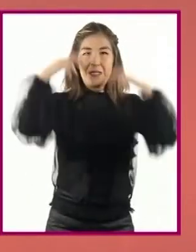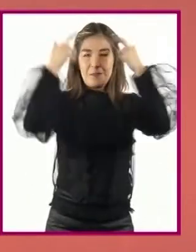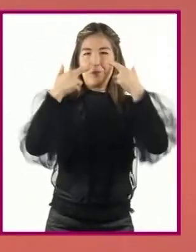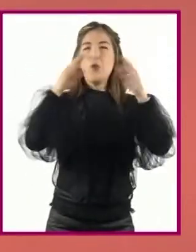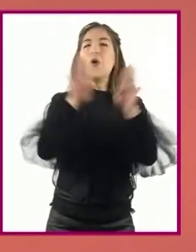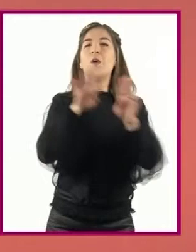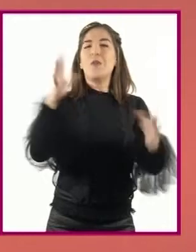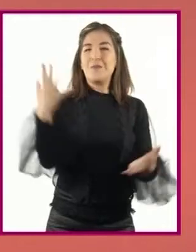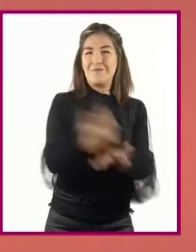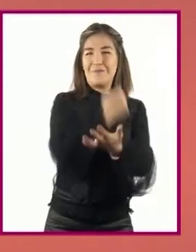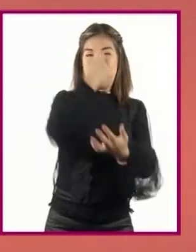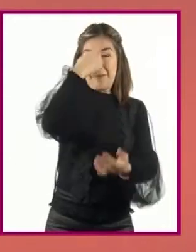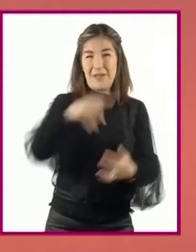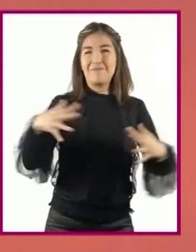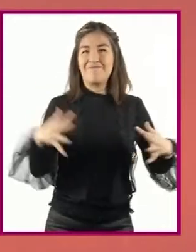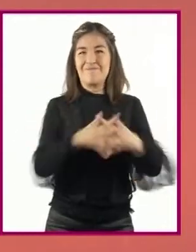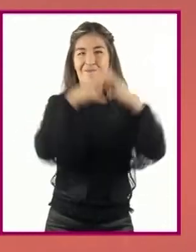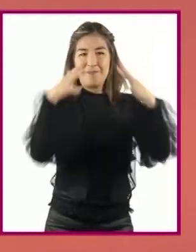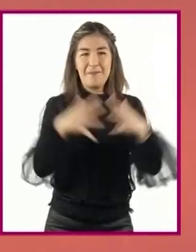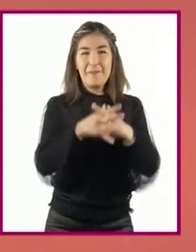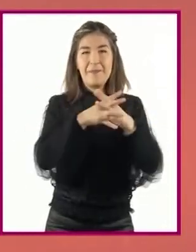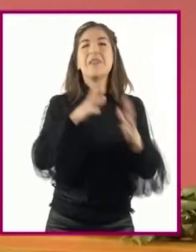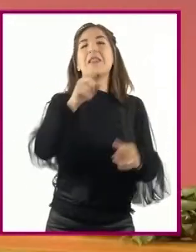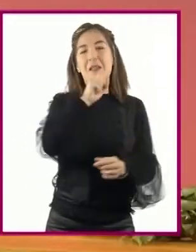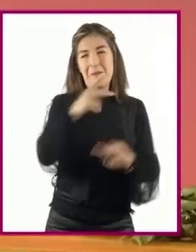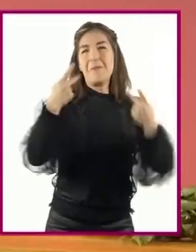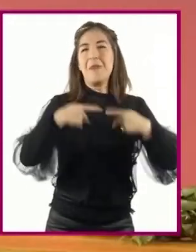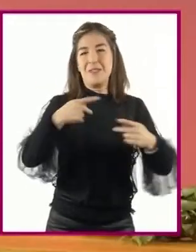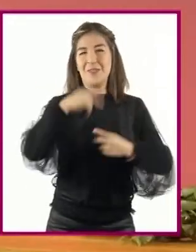triunfo para los guerreros y deportistas.